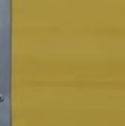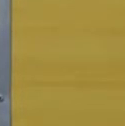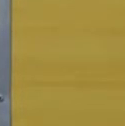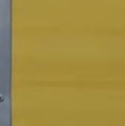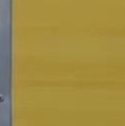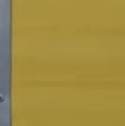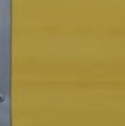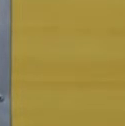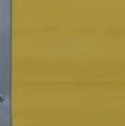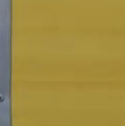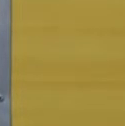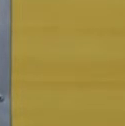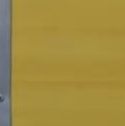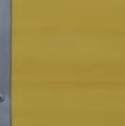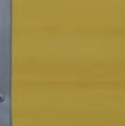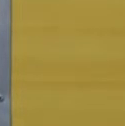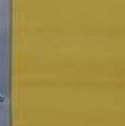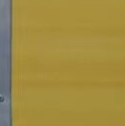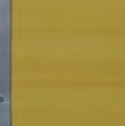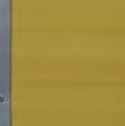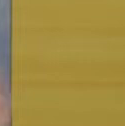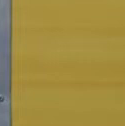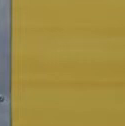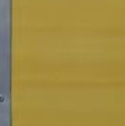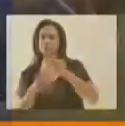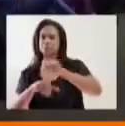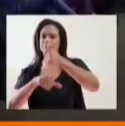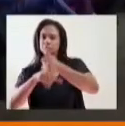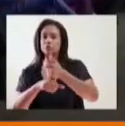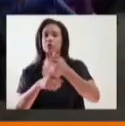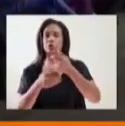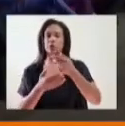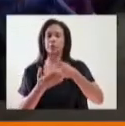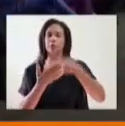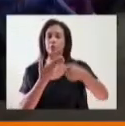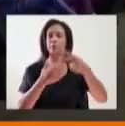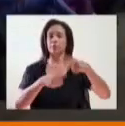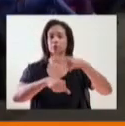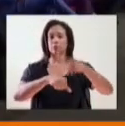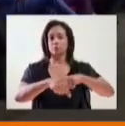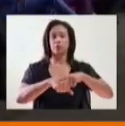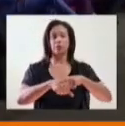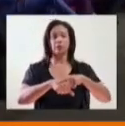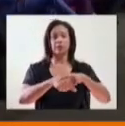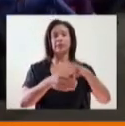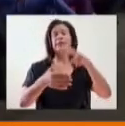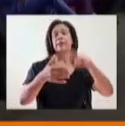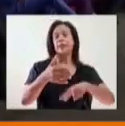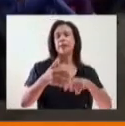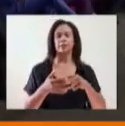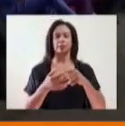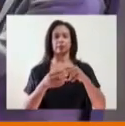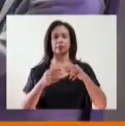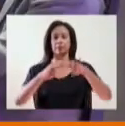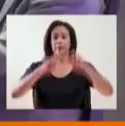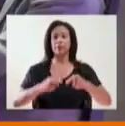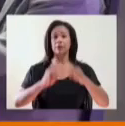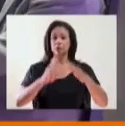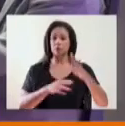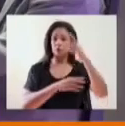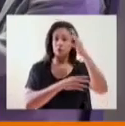viviendo desde el año pasado desde el 2019 finales de 2019 tú pones educación pone salud pone